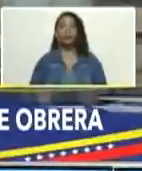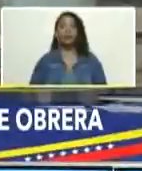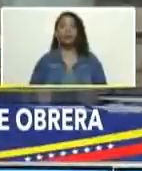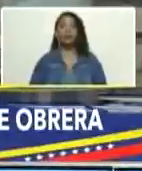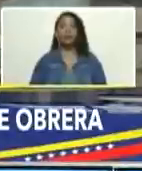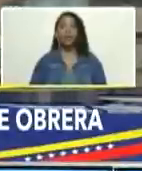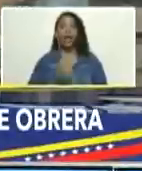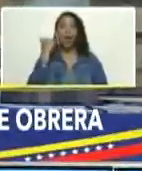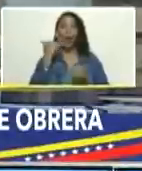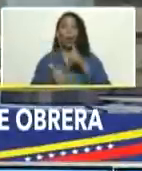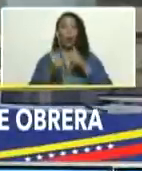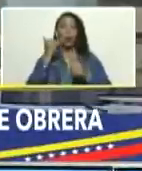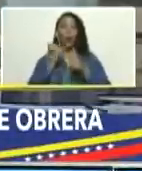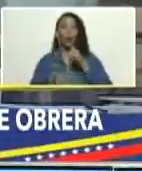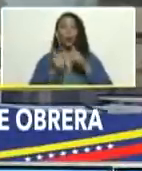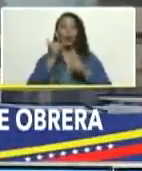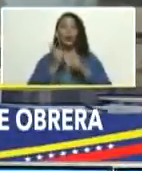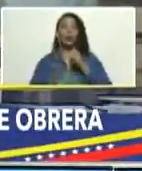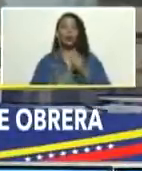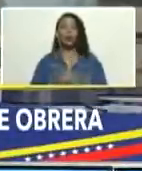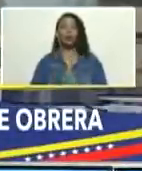En los últimos